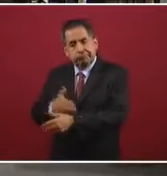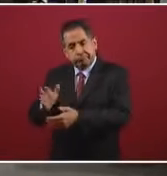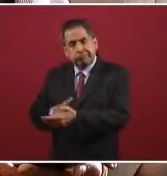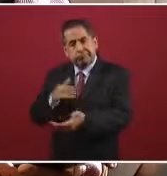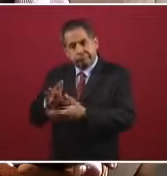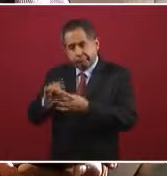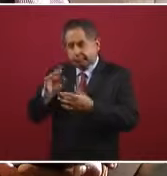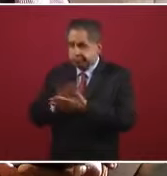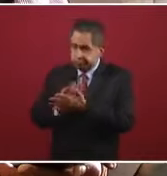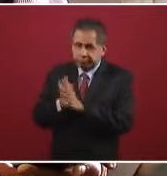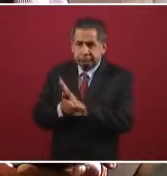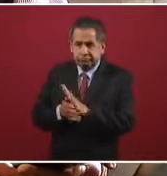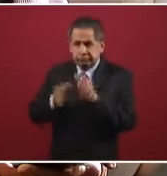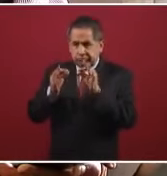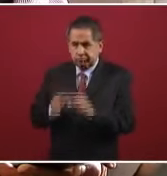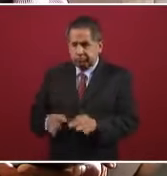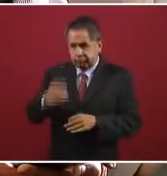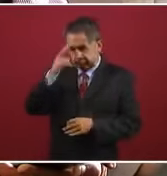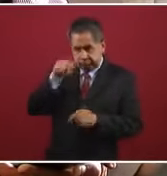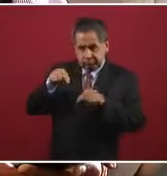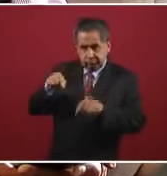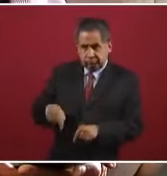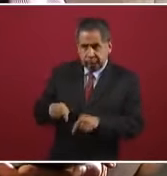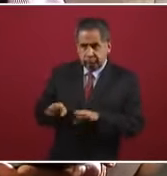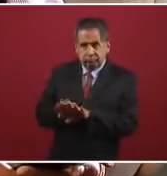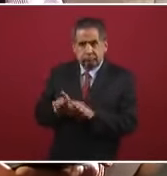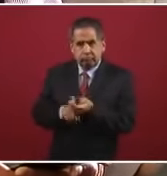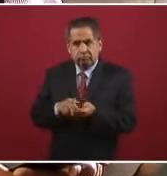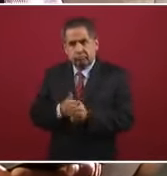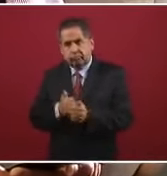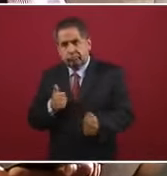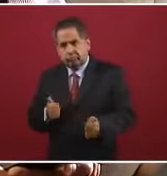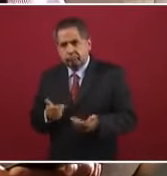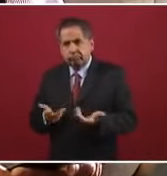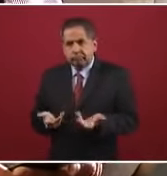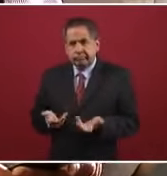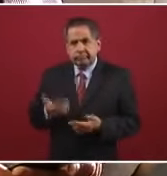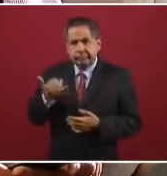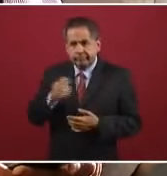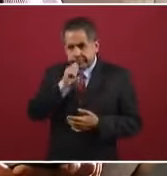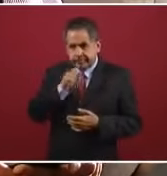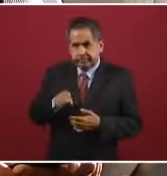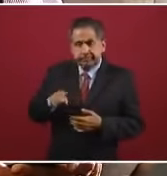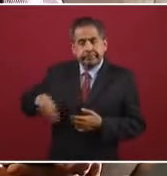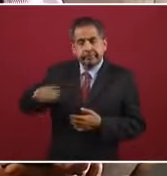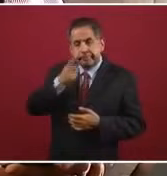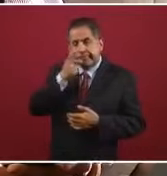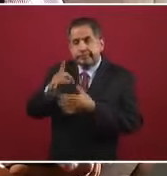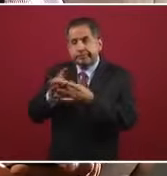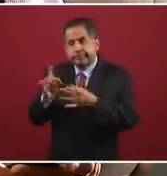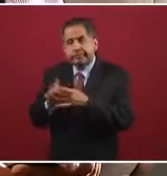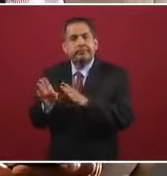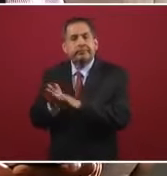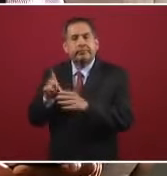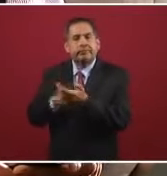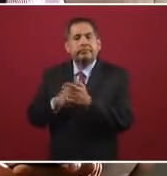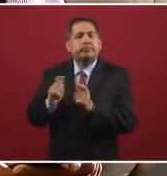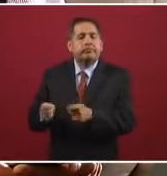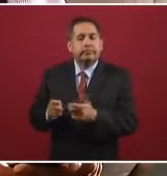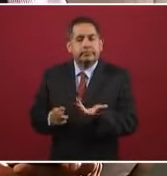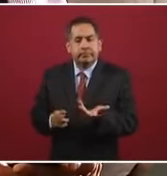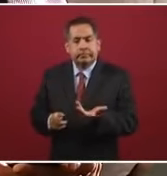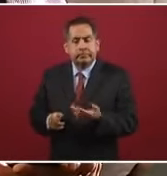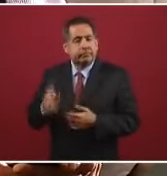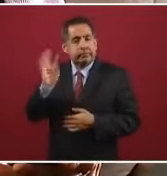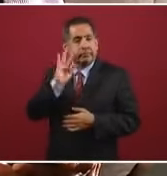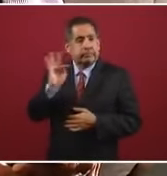para legalizar o bueno, pues su estancia, por lo menos el tránsito por México. Y precisamente lo que ellos mencionan es que, bueno, hay quienes mencionan que podría